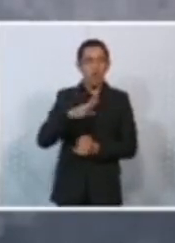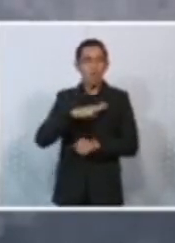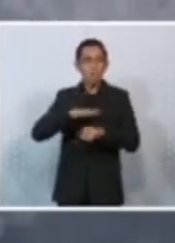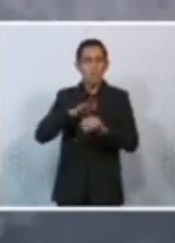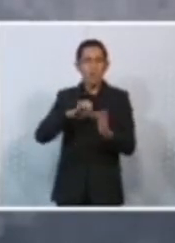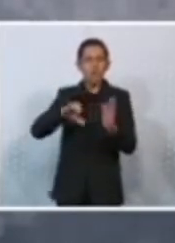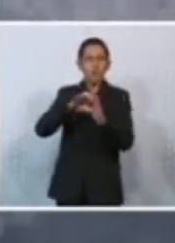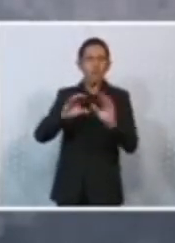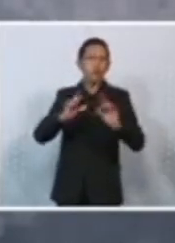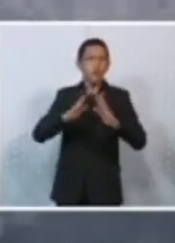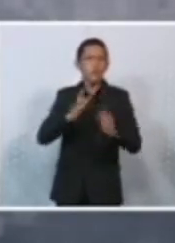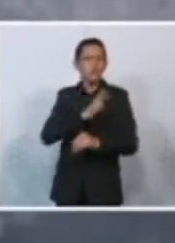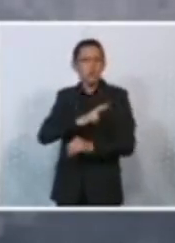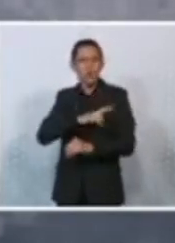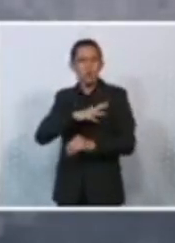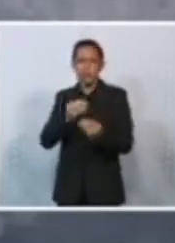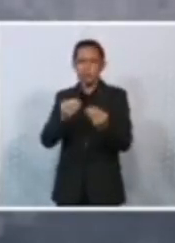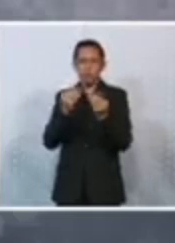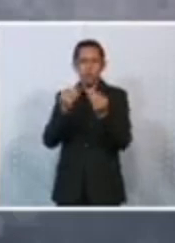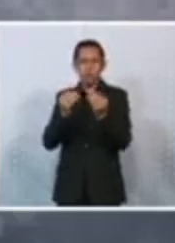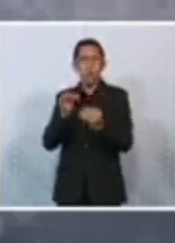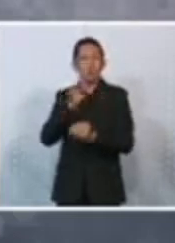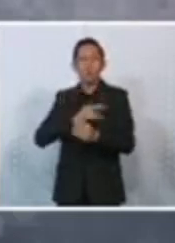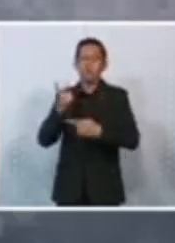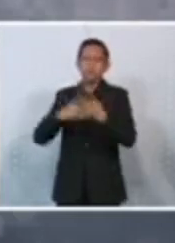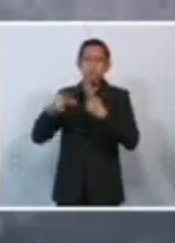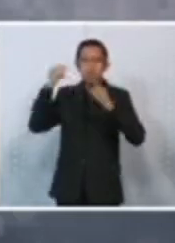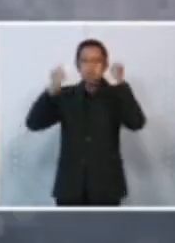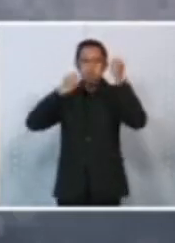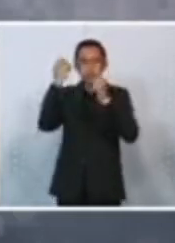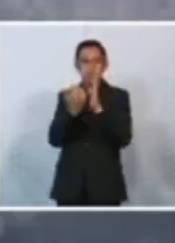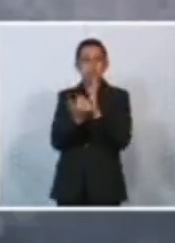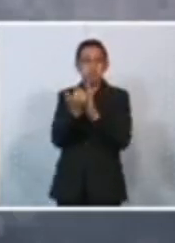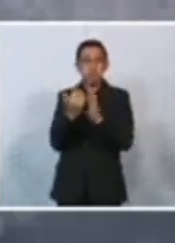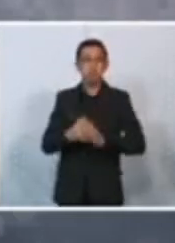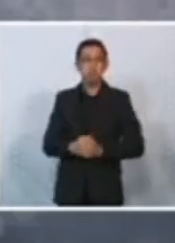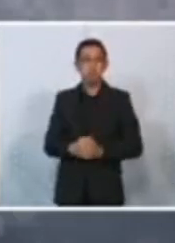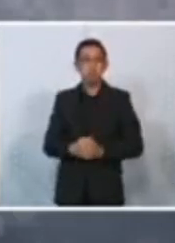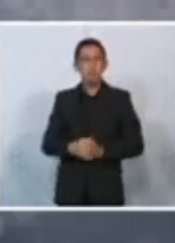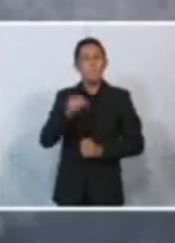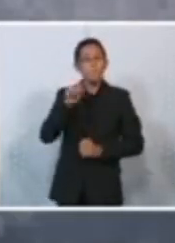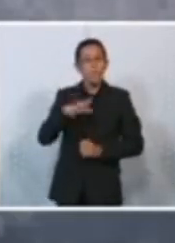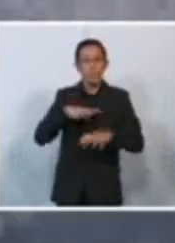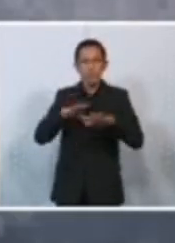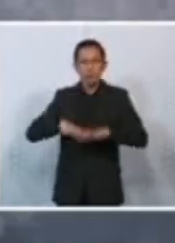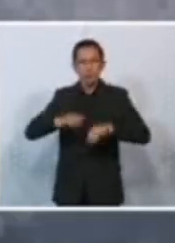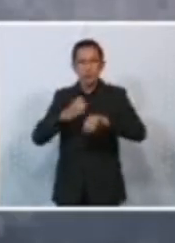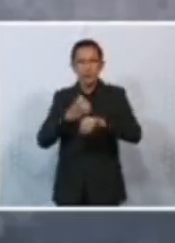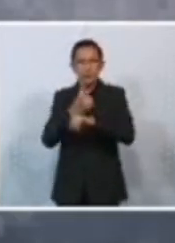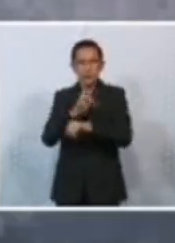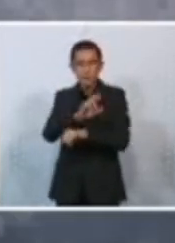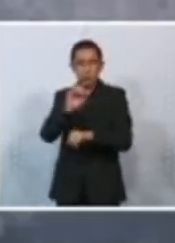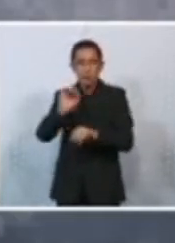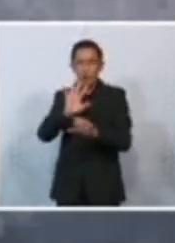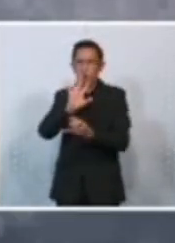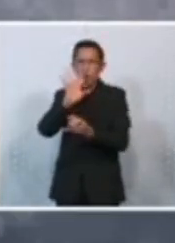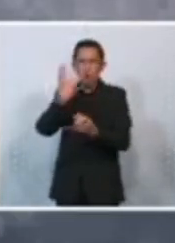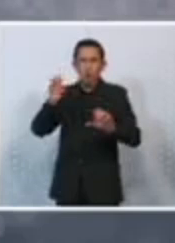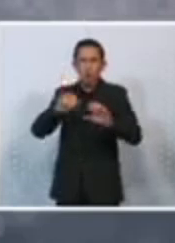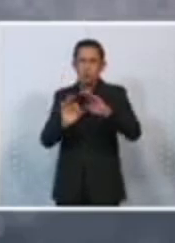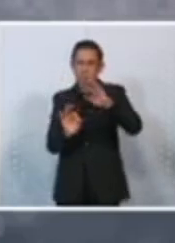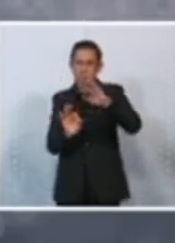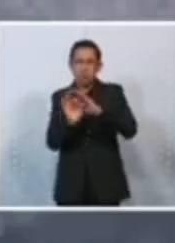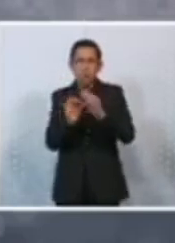millones de visitantes al año al mismo tiempo vamos a promover economías paralelas para que no estén peleadas con el